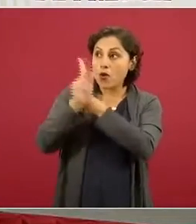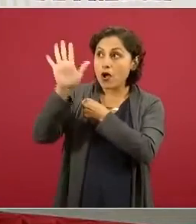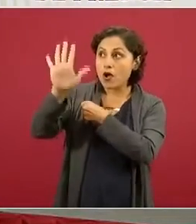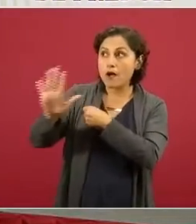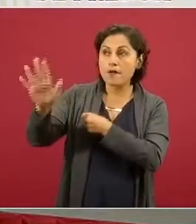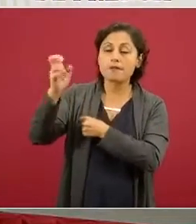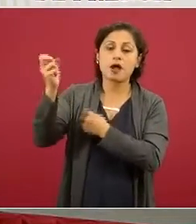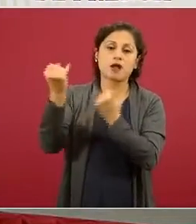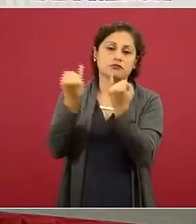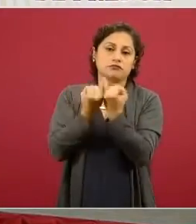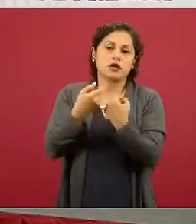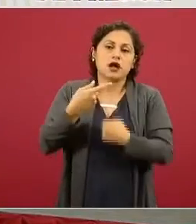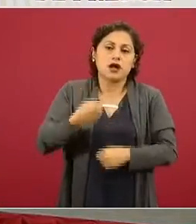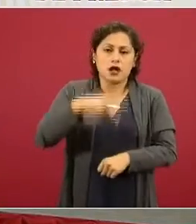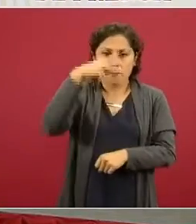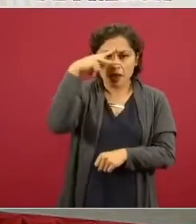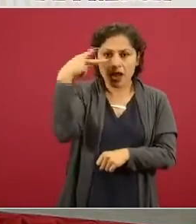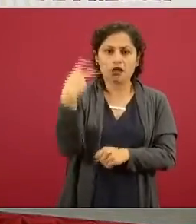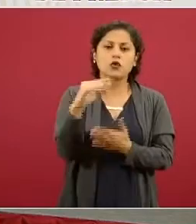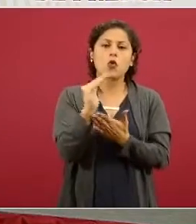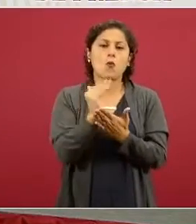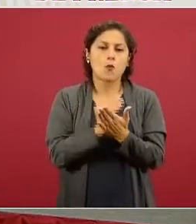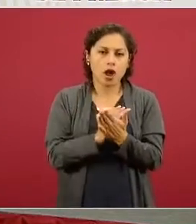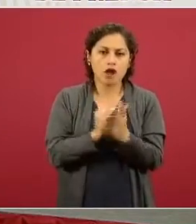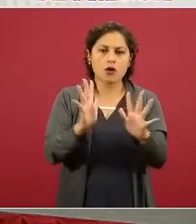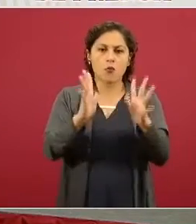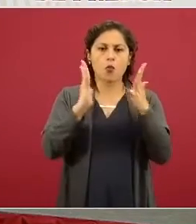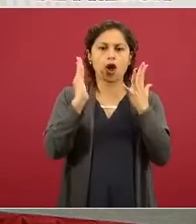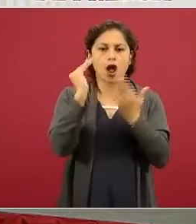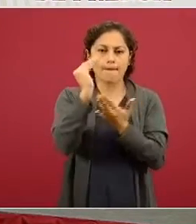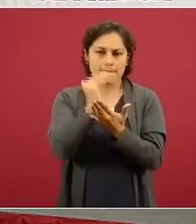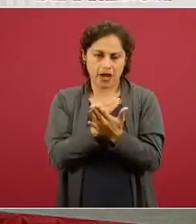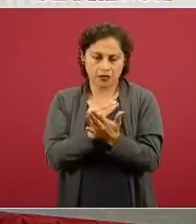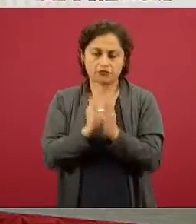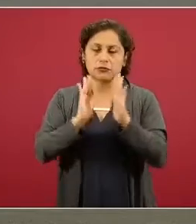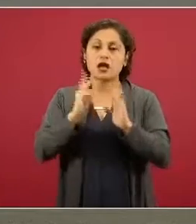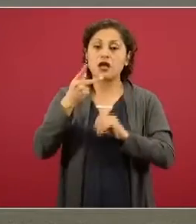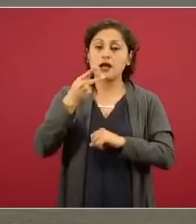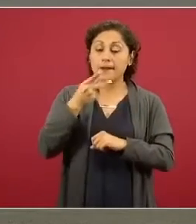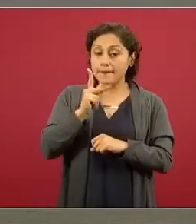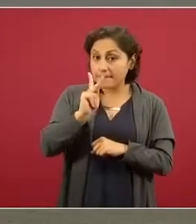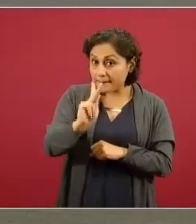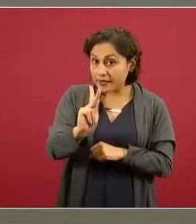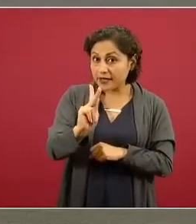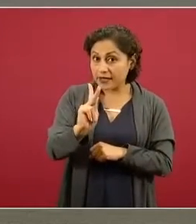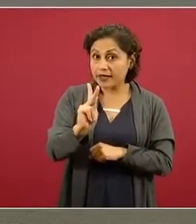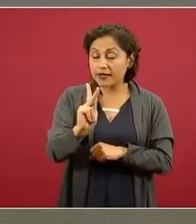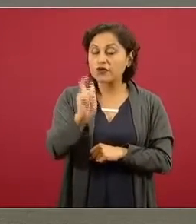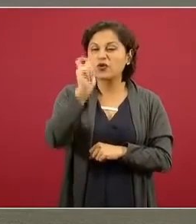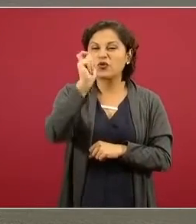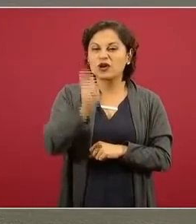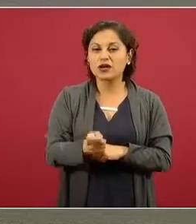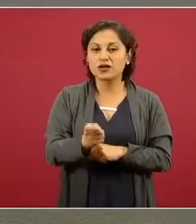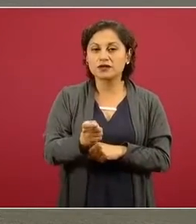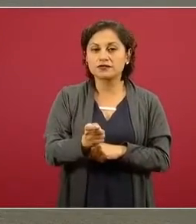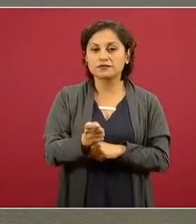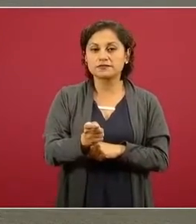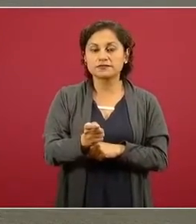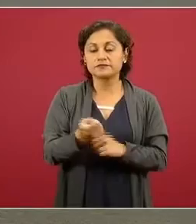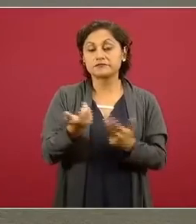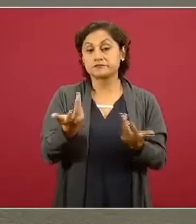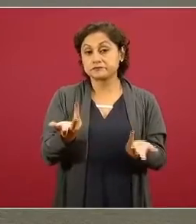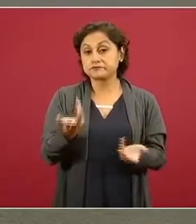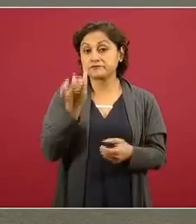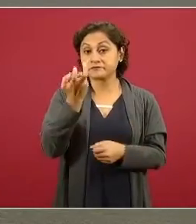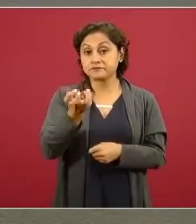mucha menor intensidad, de mucha menor velocidad, pero esto implica que se dé un paso también de